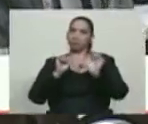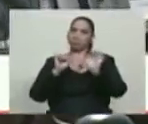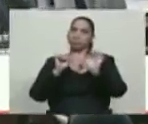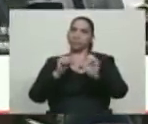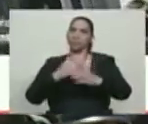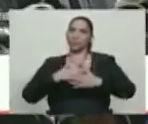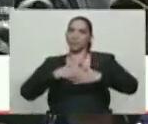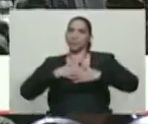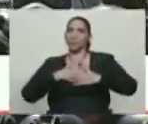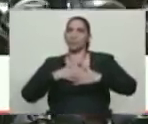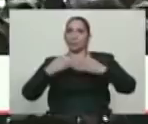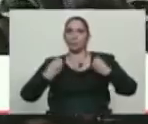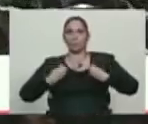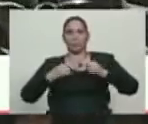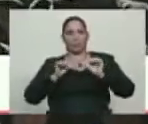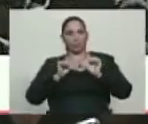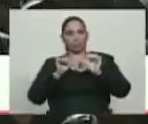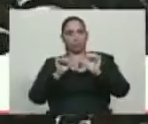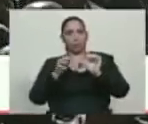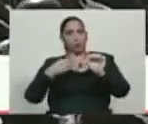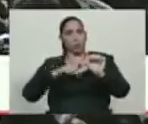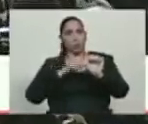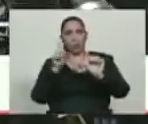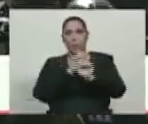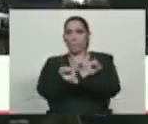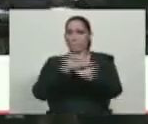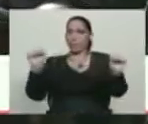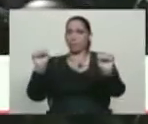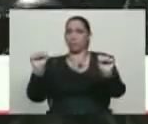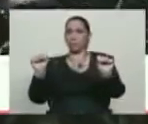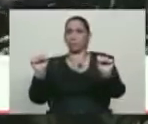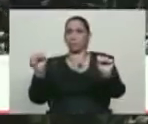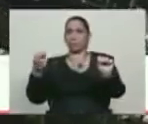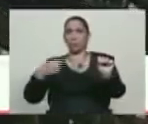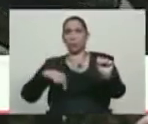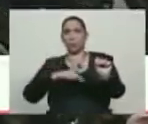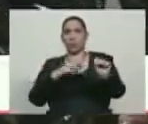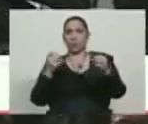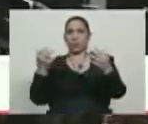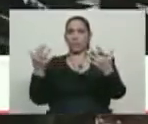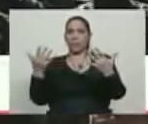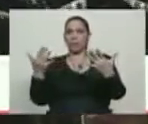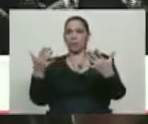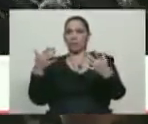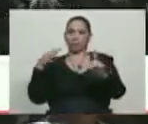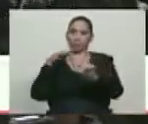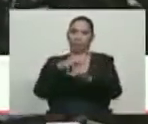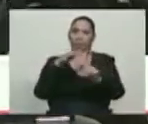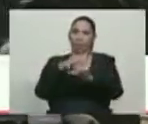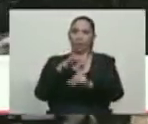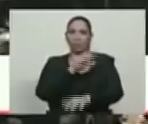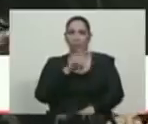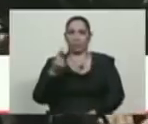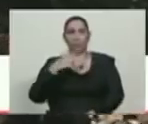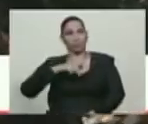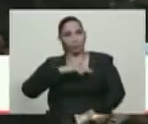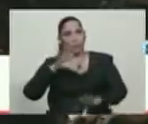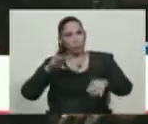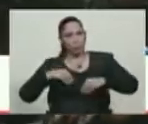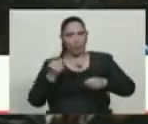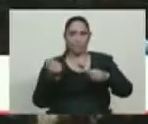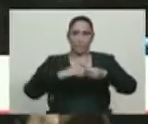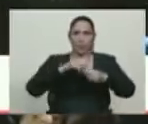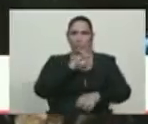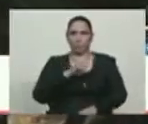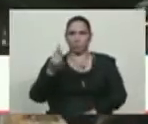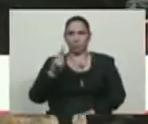se mantendrá viva, porque nosotros no vamos a permitir que en nuestras manos muera la República. Y nos sentimos parte de la República, junto a